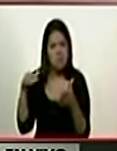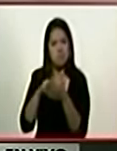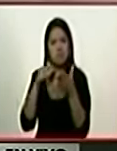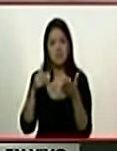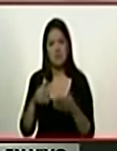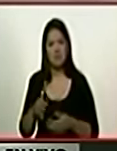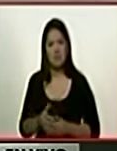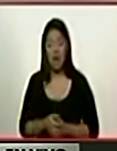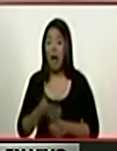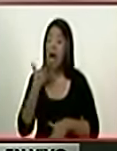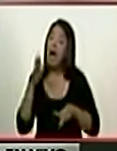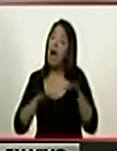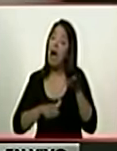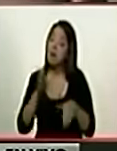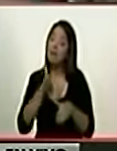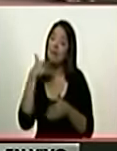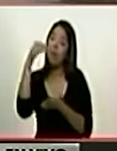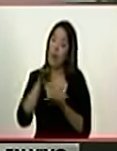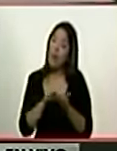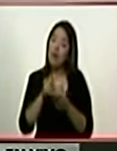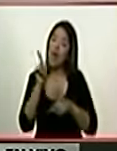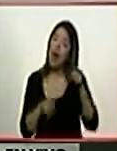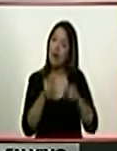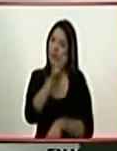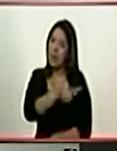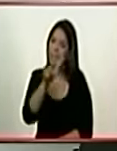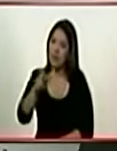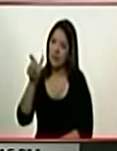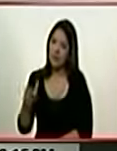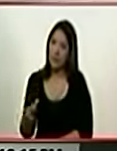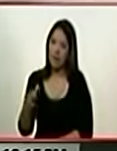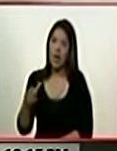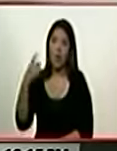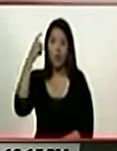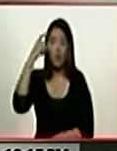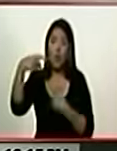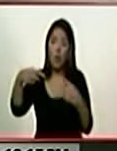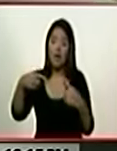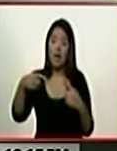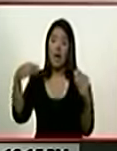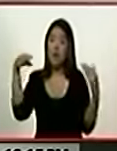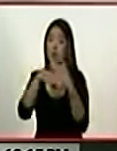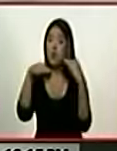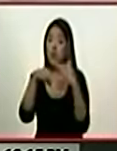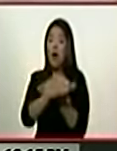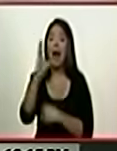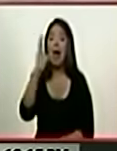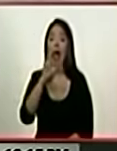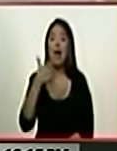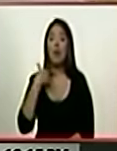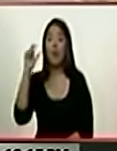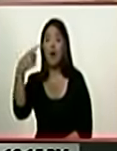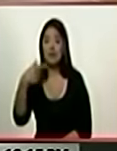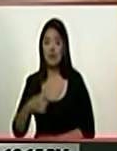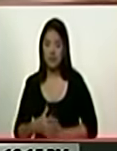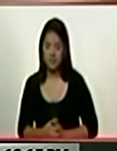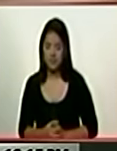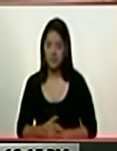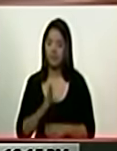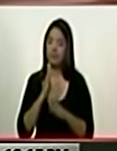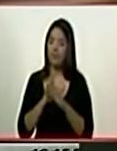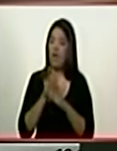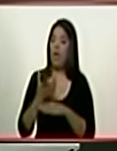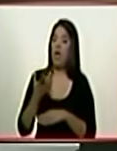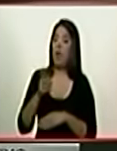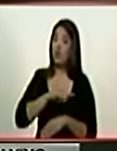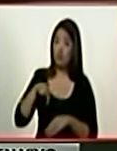cobra vida de transeúntes que transitan diariamente entre Caracas, Guarenas y Guatire? Mira, cuando tengamos lista la